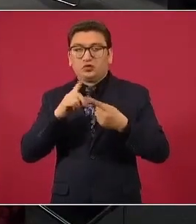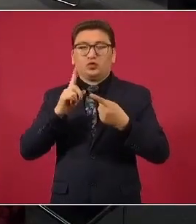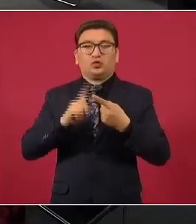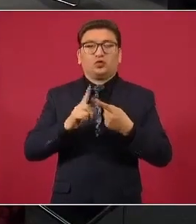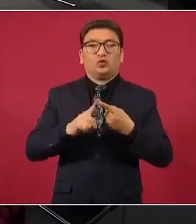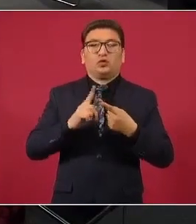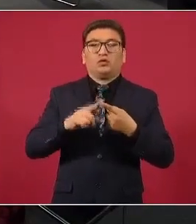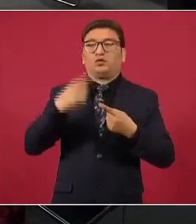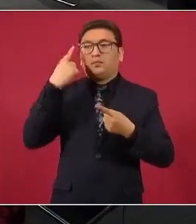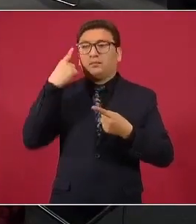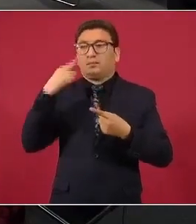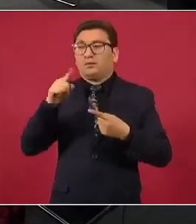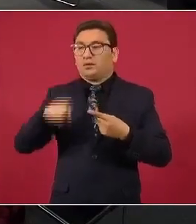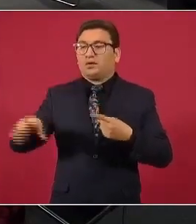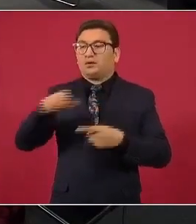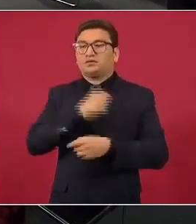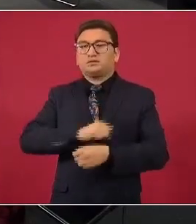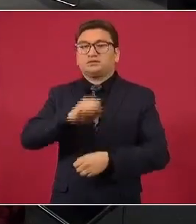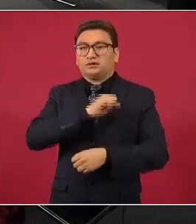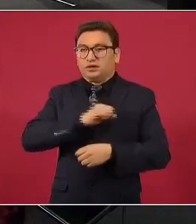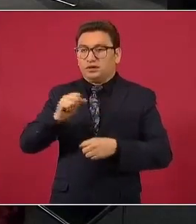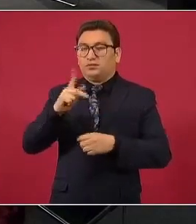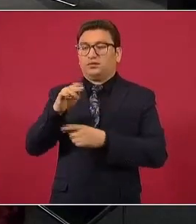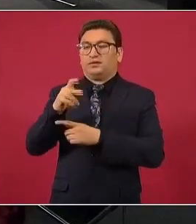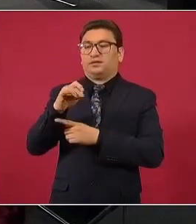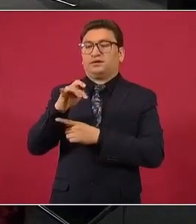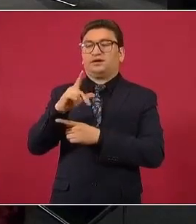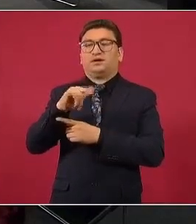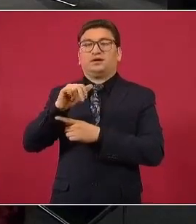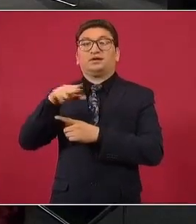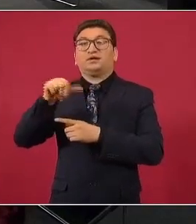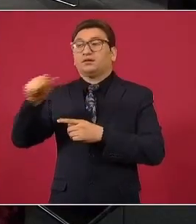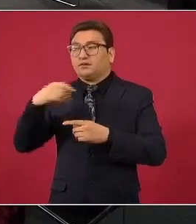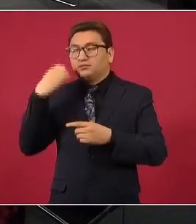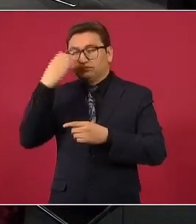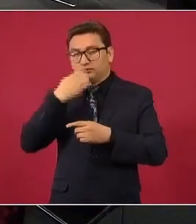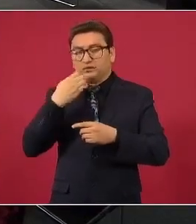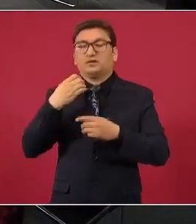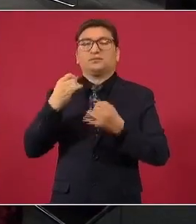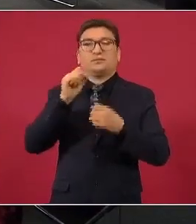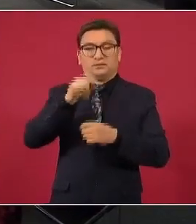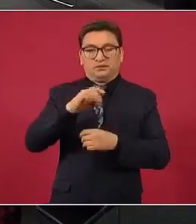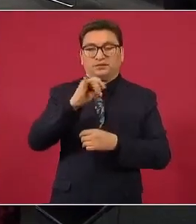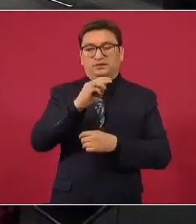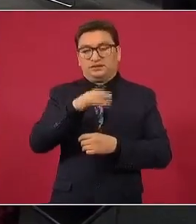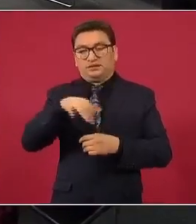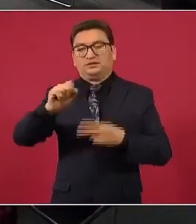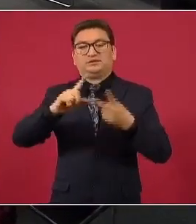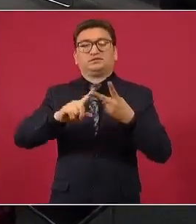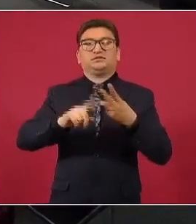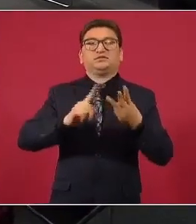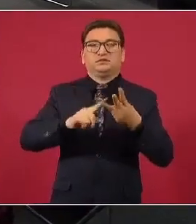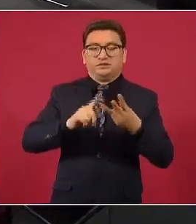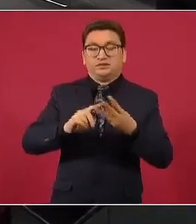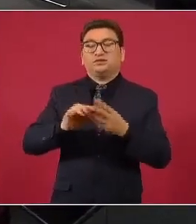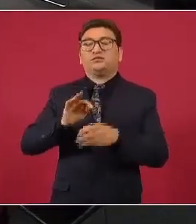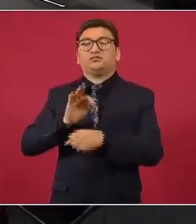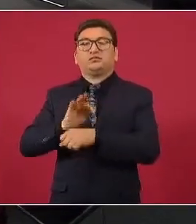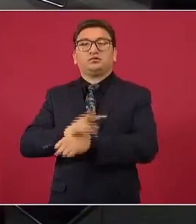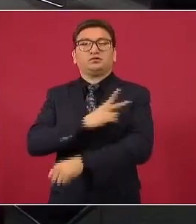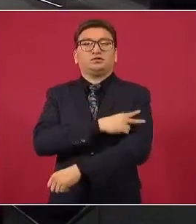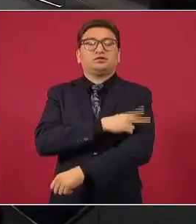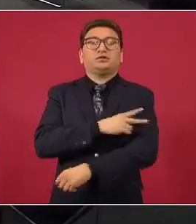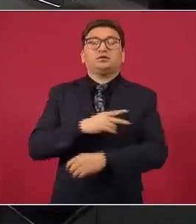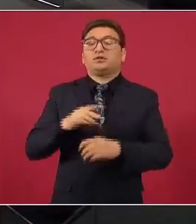la Organización Panamericana de la Salud, el propio interno del Seguro Social y Protección Civil,